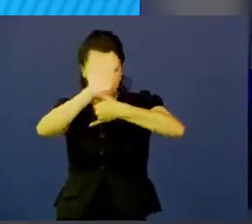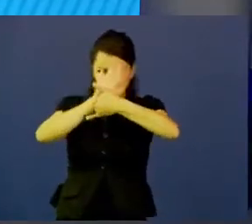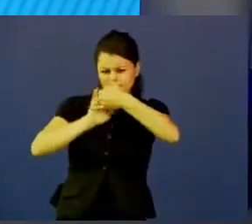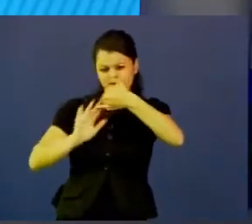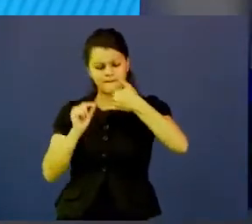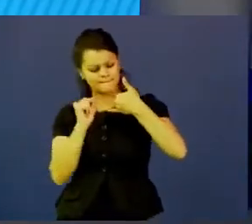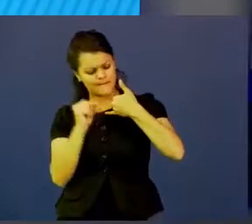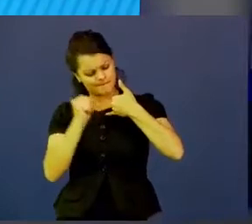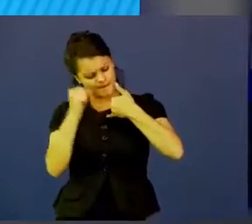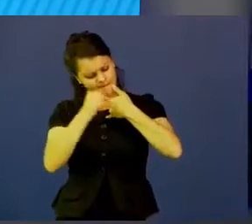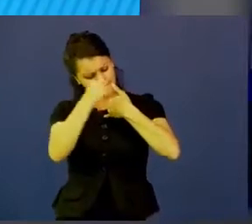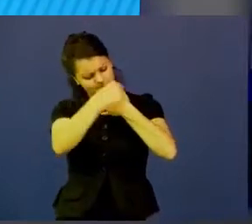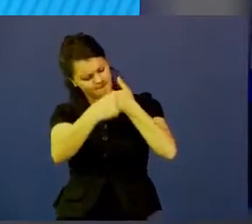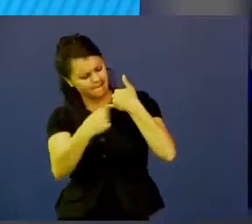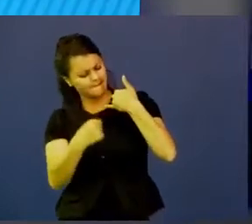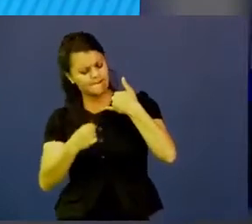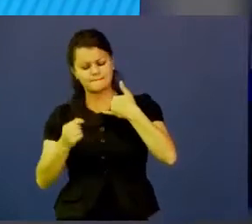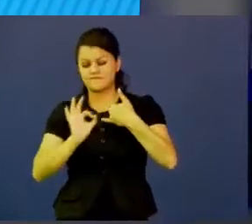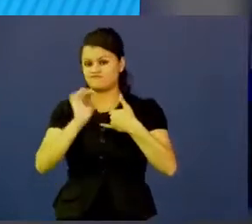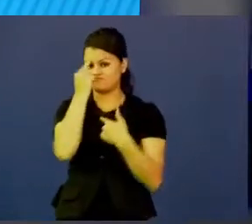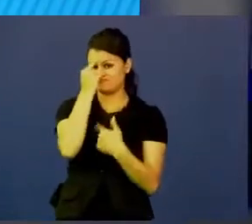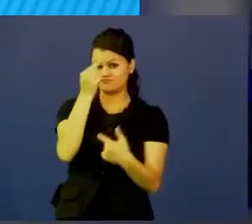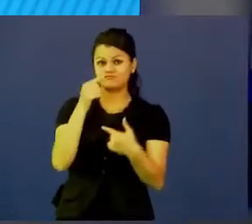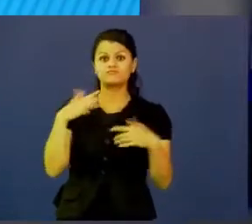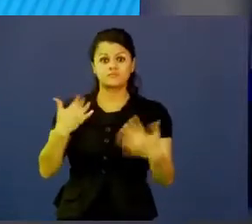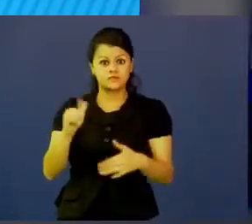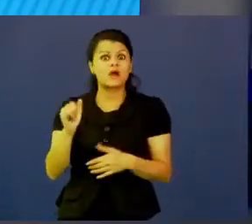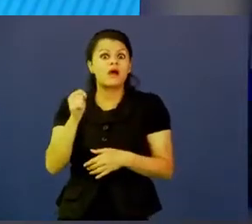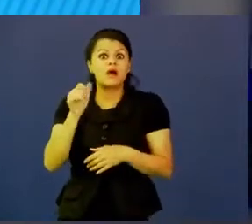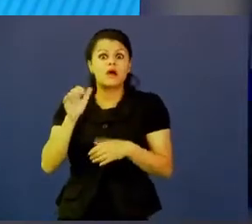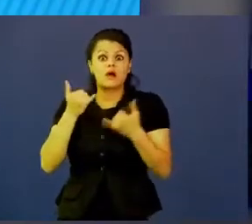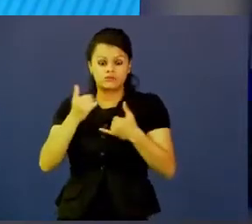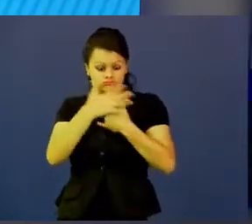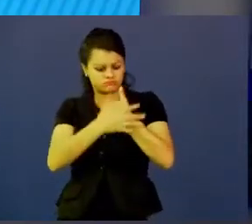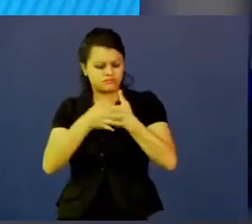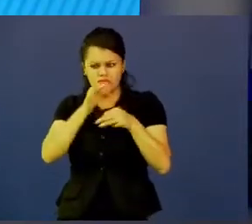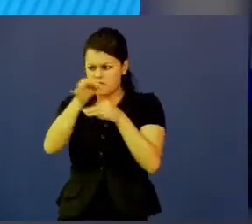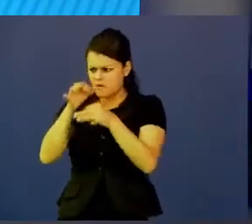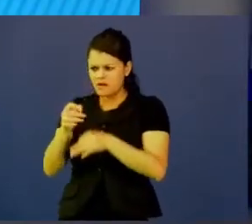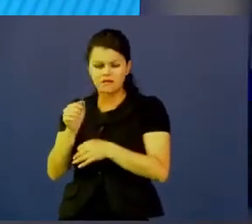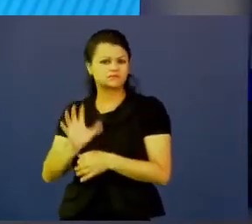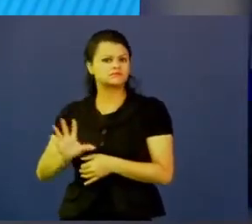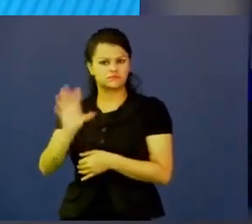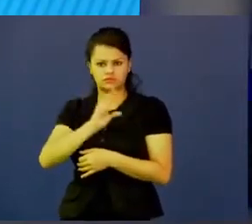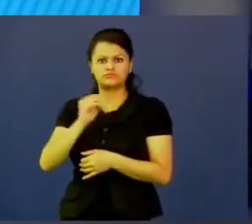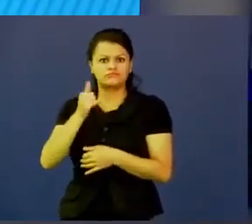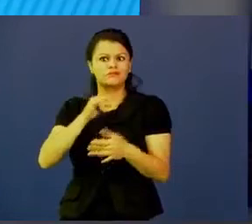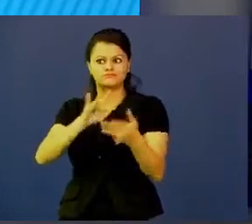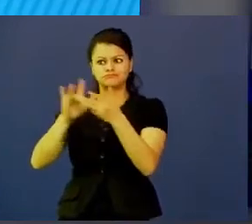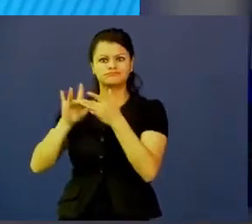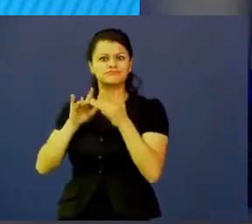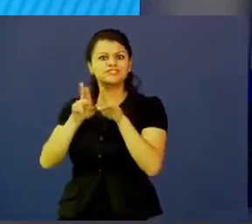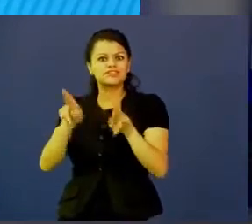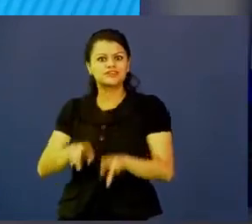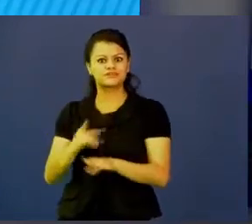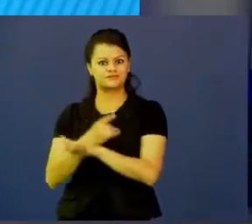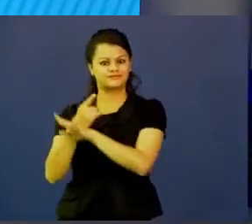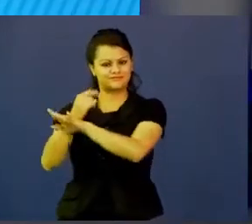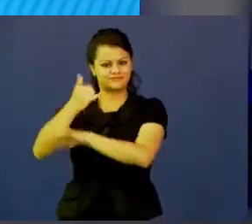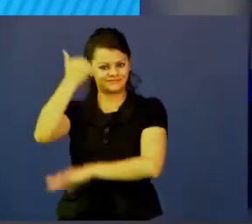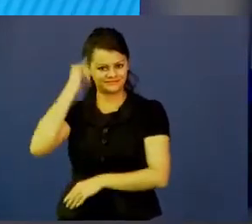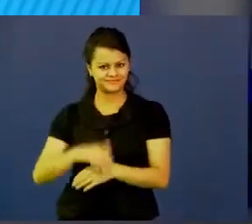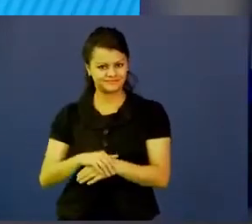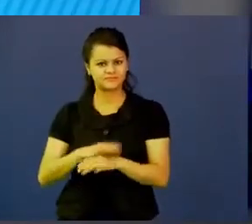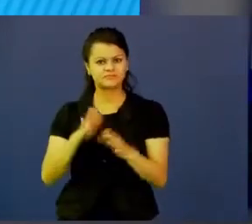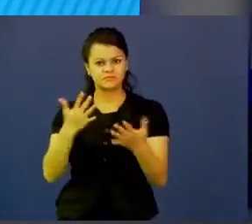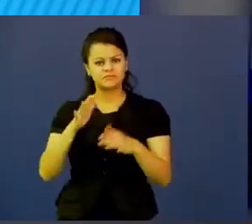Hoy más del 96% de los municipios en Colombia están conectados y también Sabemos que hay más de 7.300